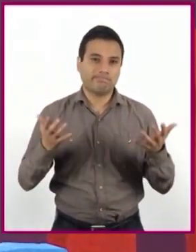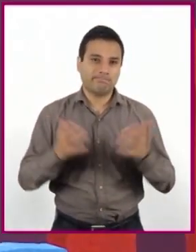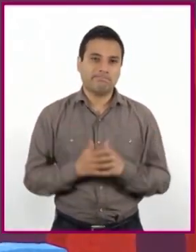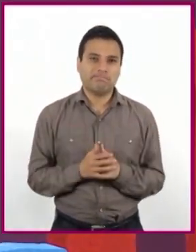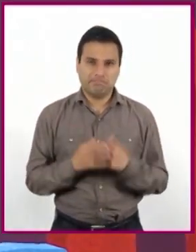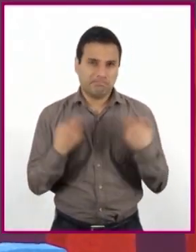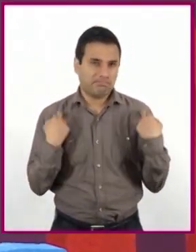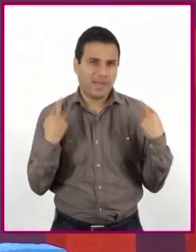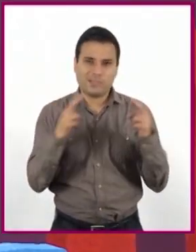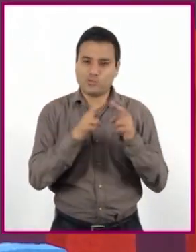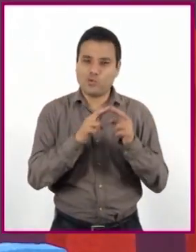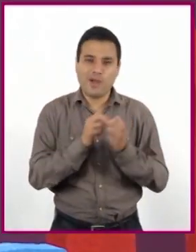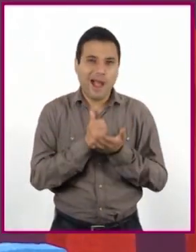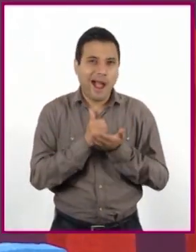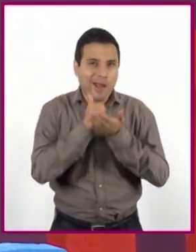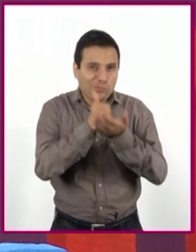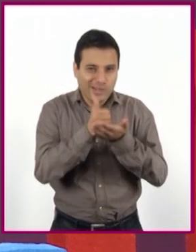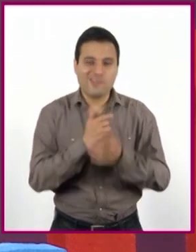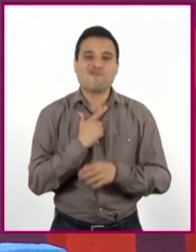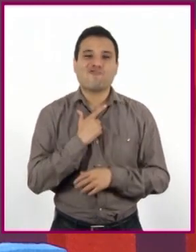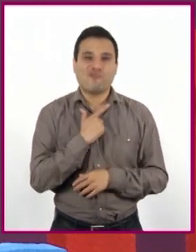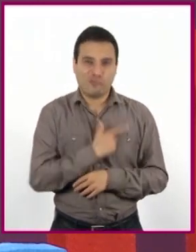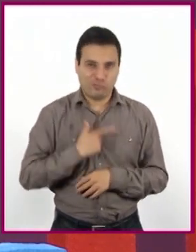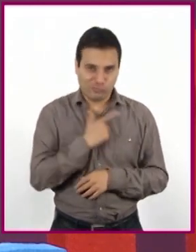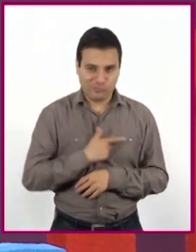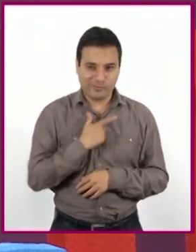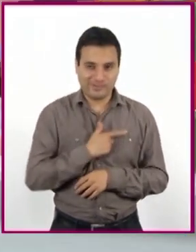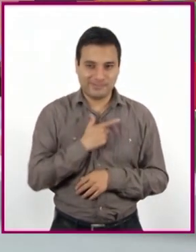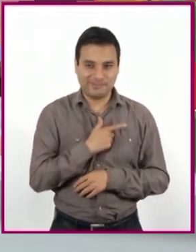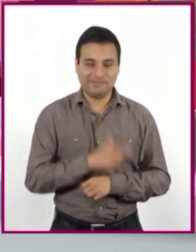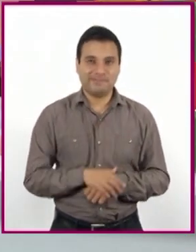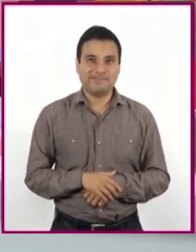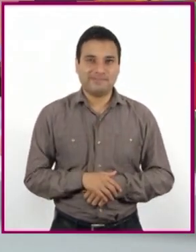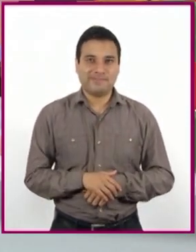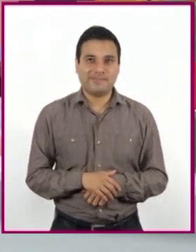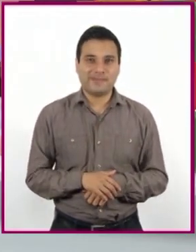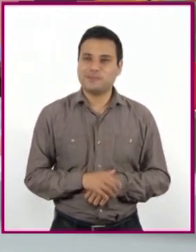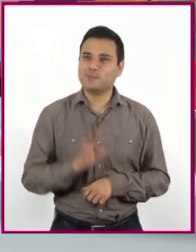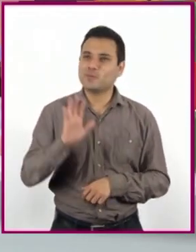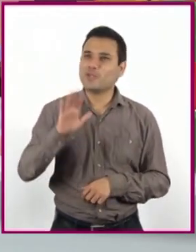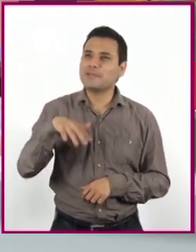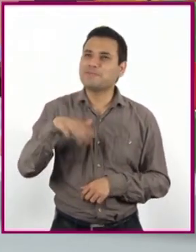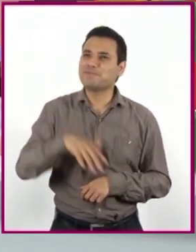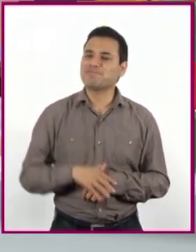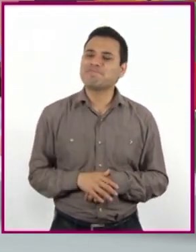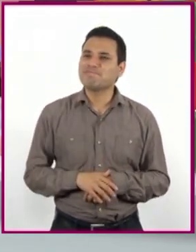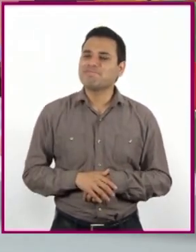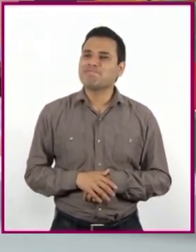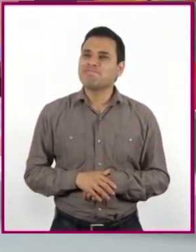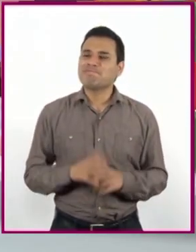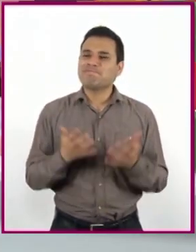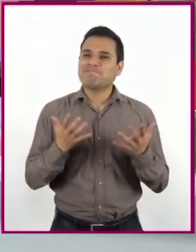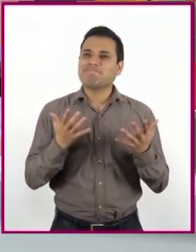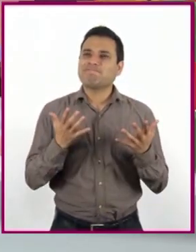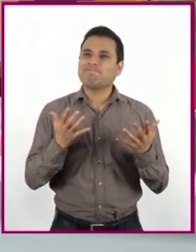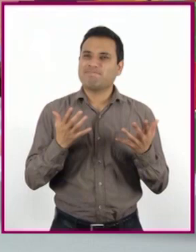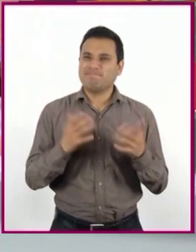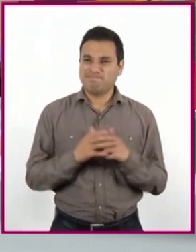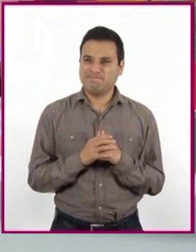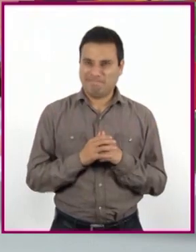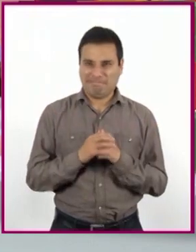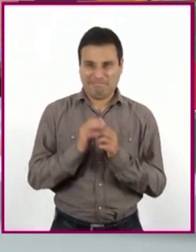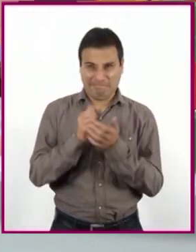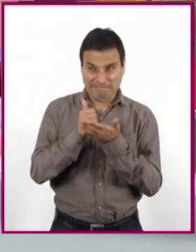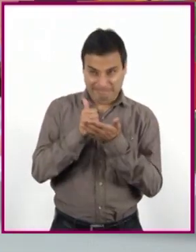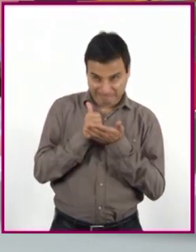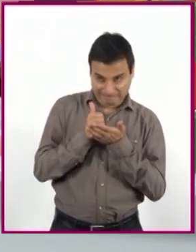podrán auxiliar, así como nosotras en esta sesión. Maestra, tengo una situación y quisiera que me ayudes.